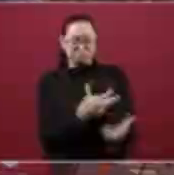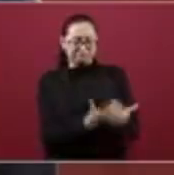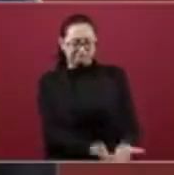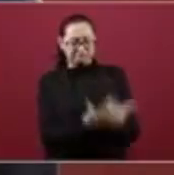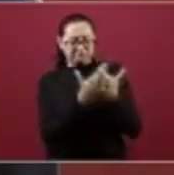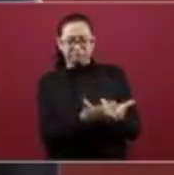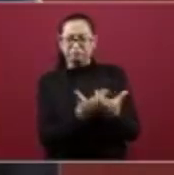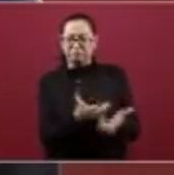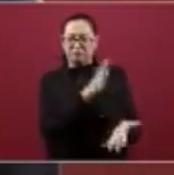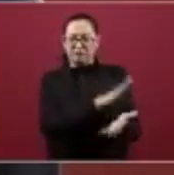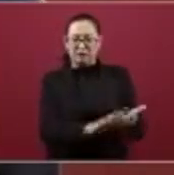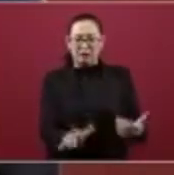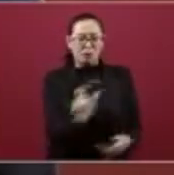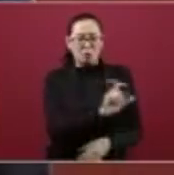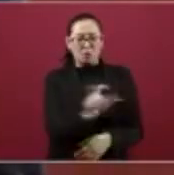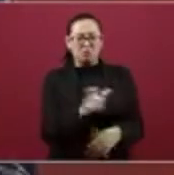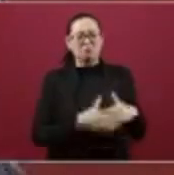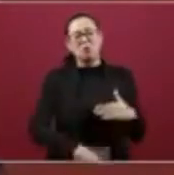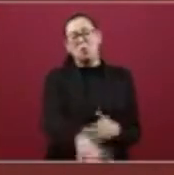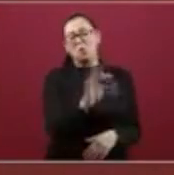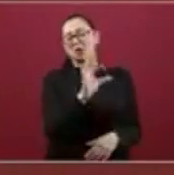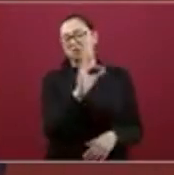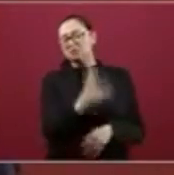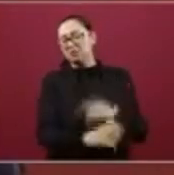esas concesiones? Y esto lo hicieron